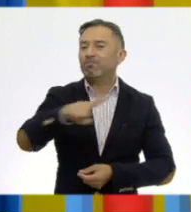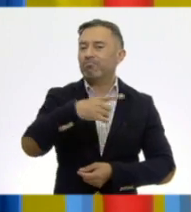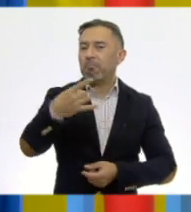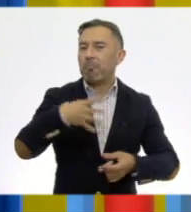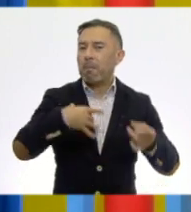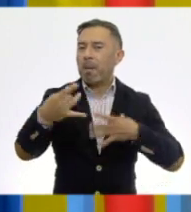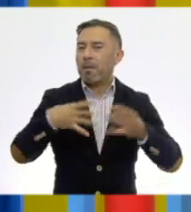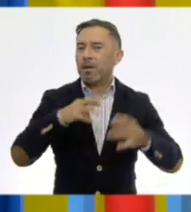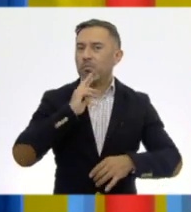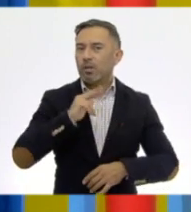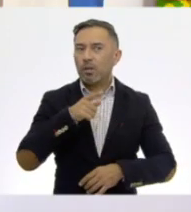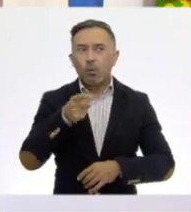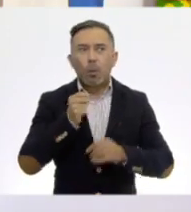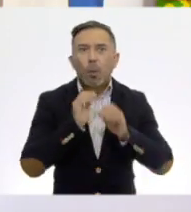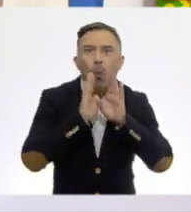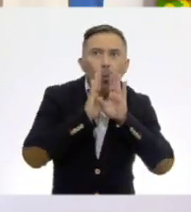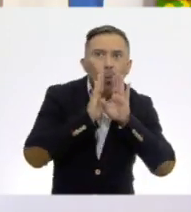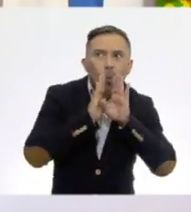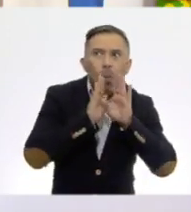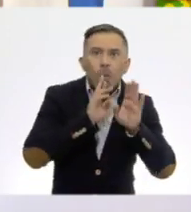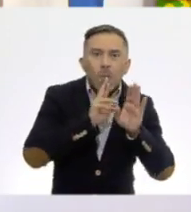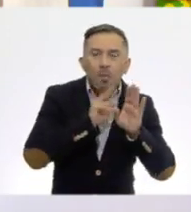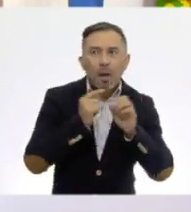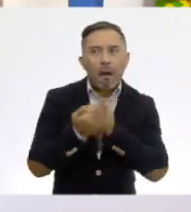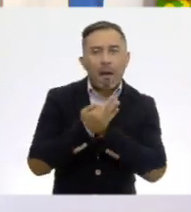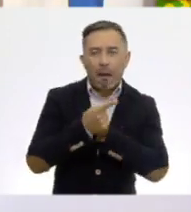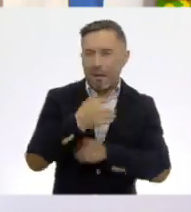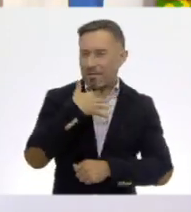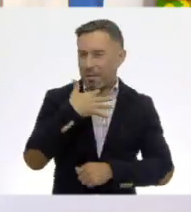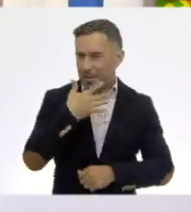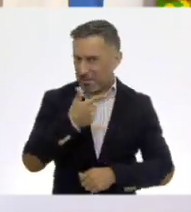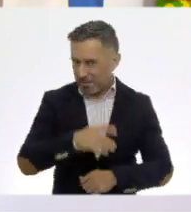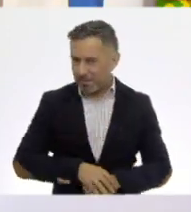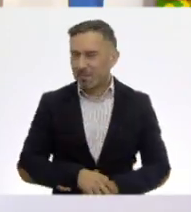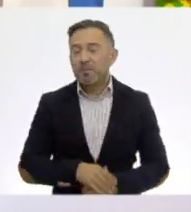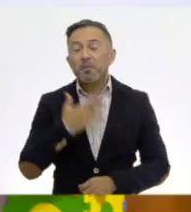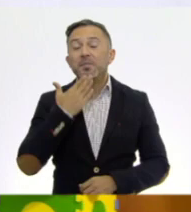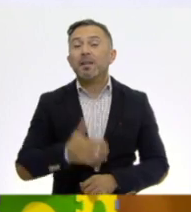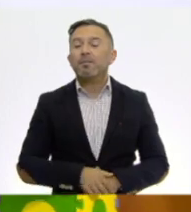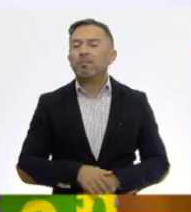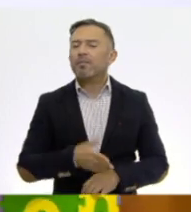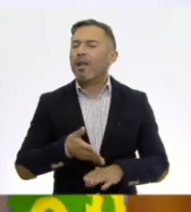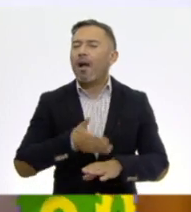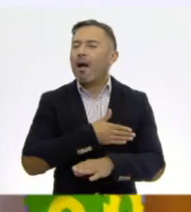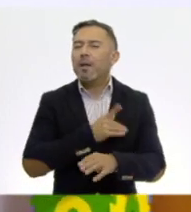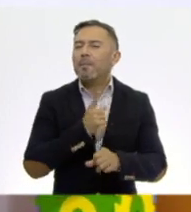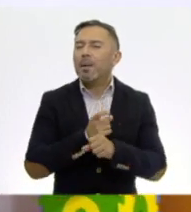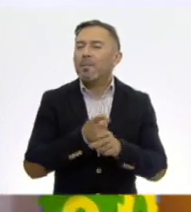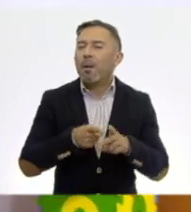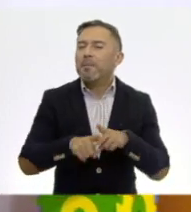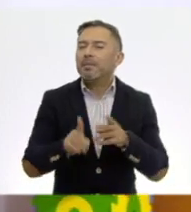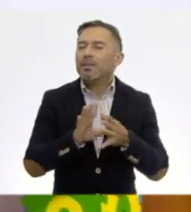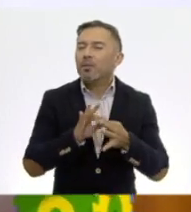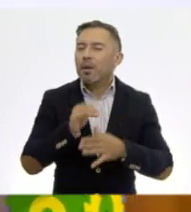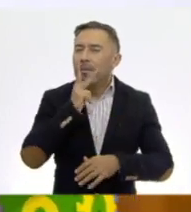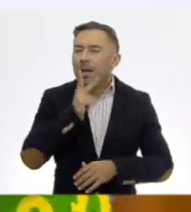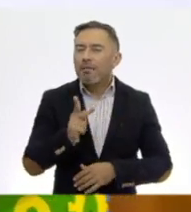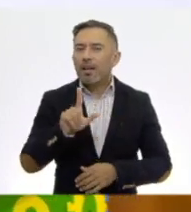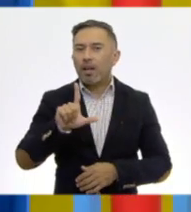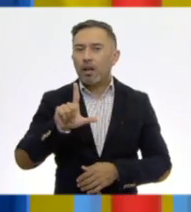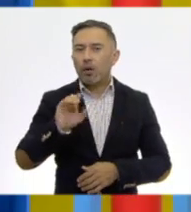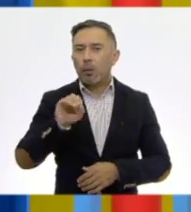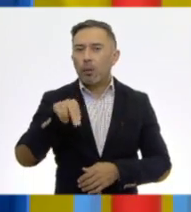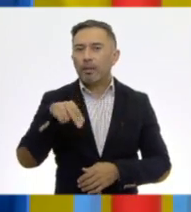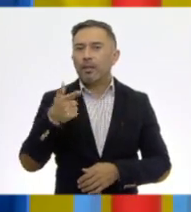bien. Bueno, pero ¿te acuerdas que al inicio yo dije algo de longitud? Sí, lo recuerdo muy bien. Es más, todas